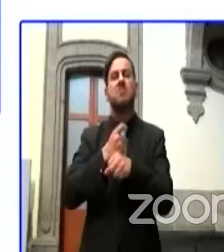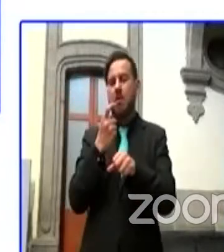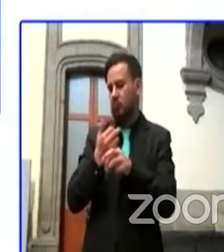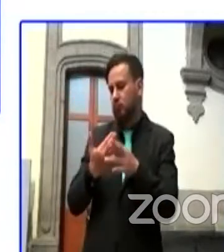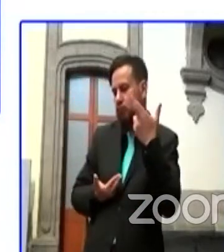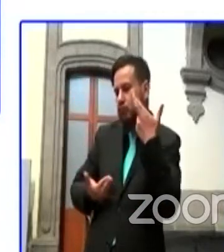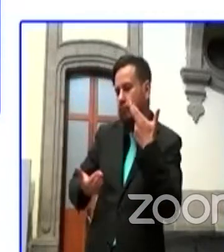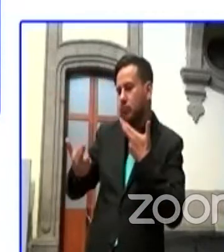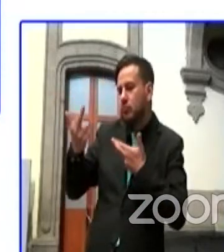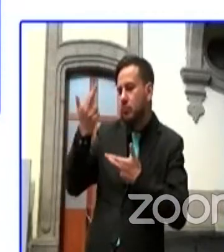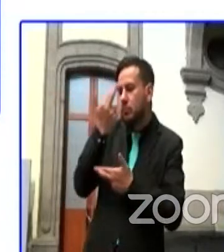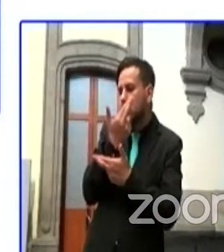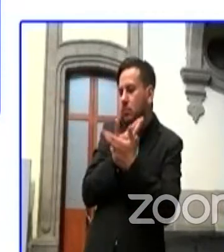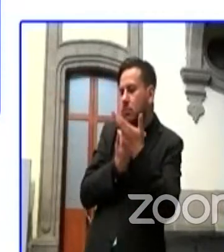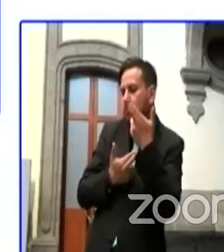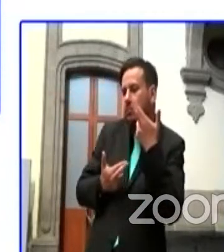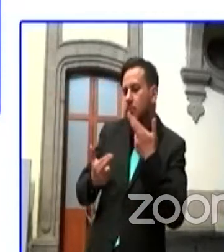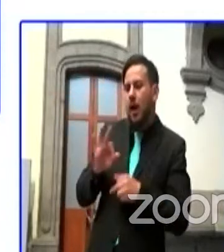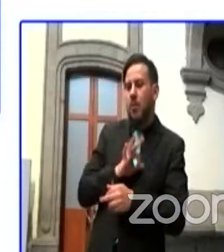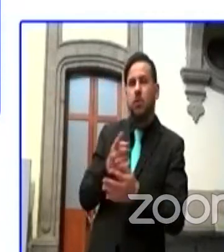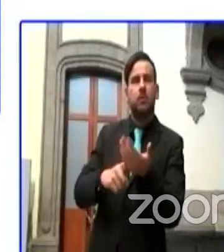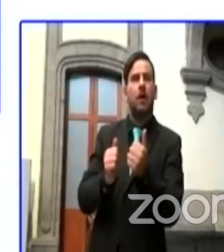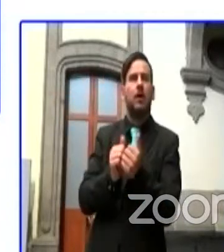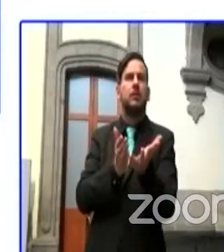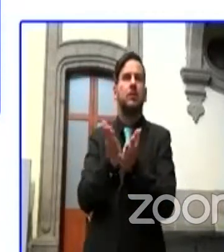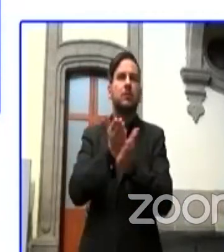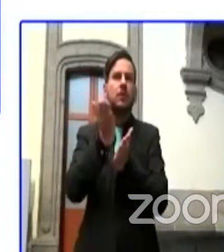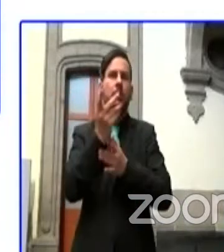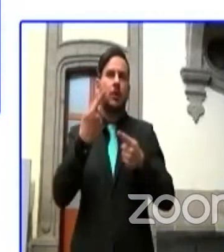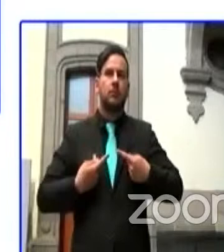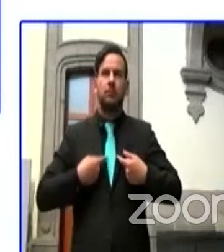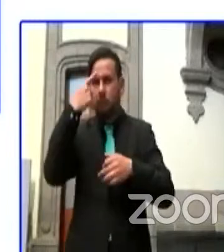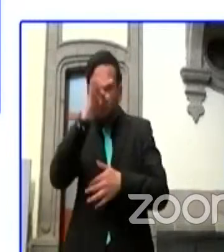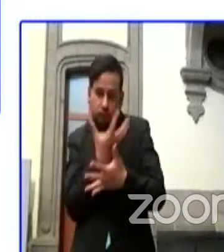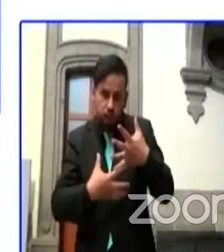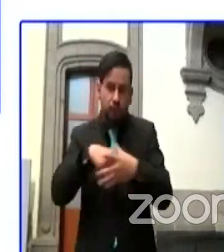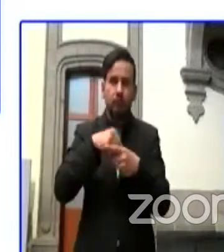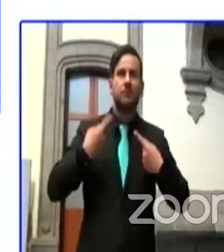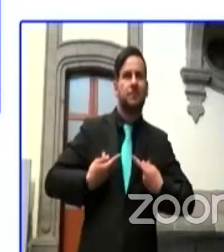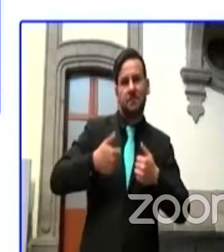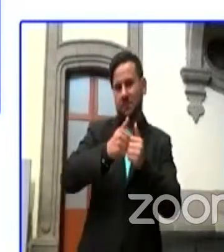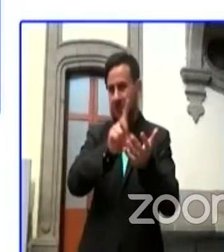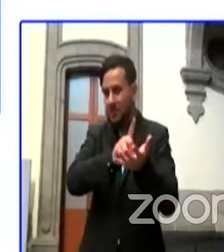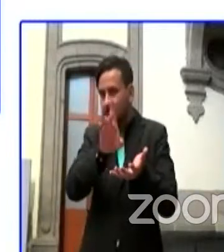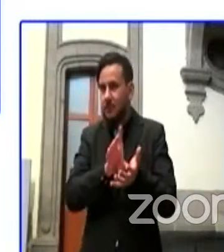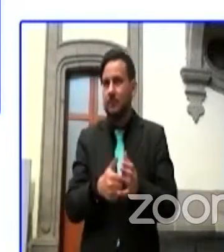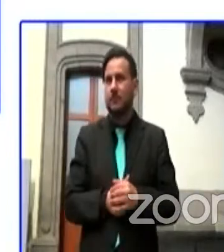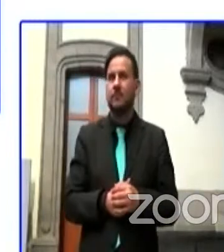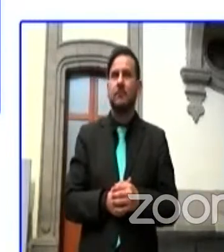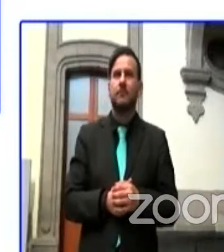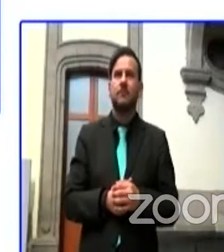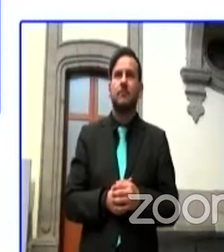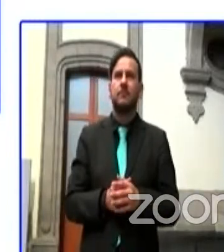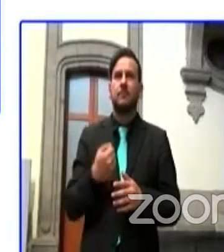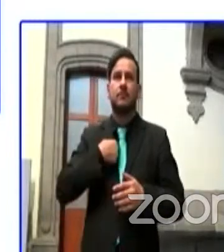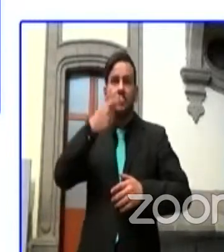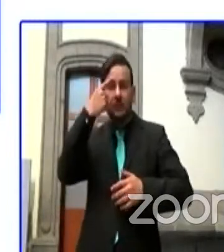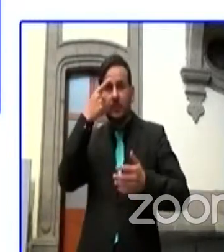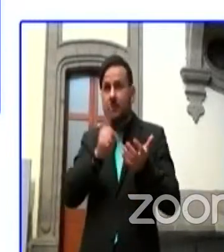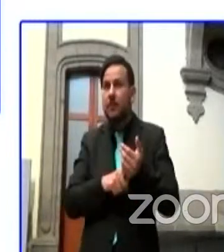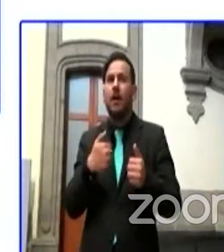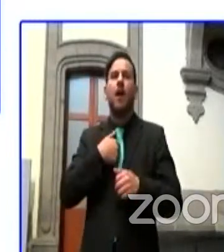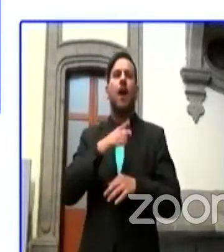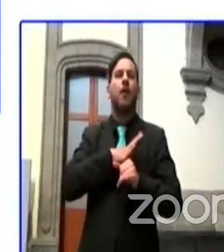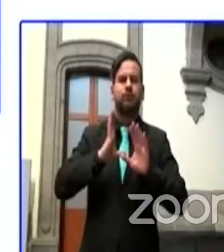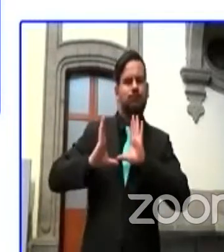el análisis de accesibilidad del Instituto para la Inclusión de Personas con Discapacidad. Tenemos también la capacitación